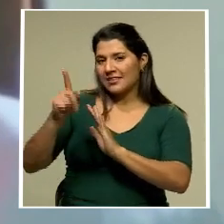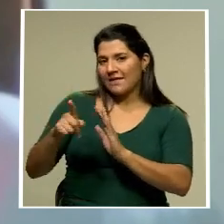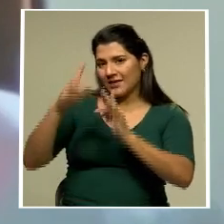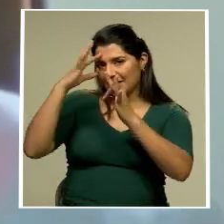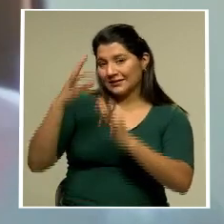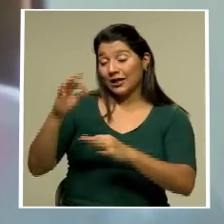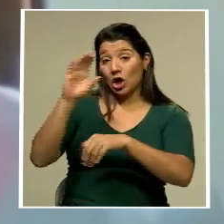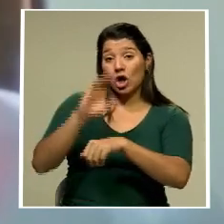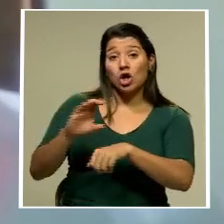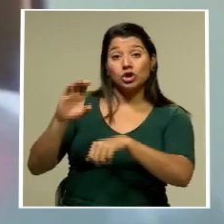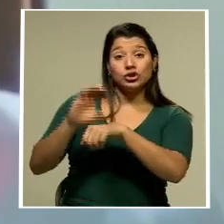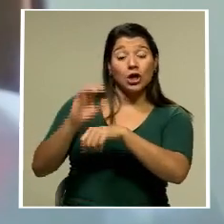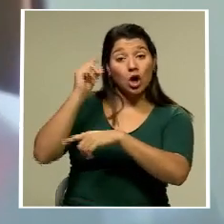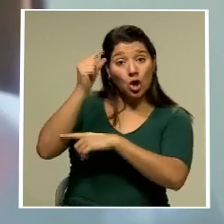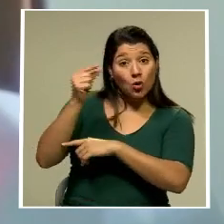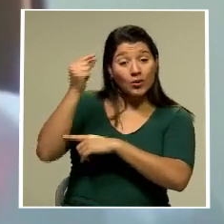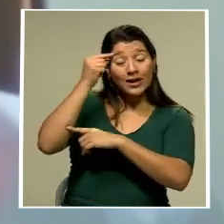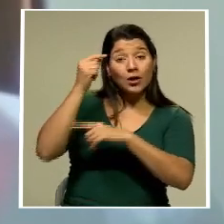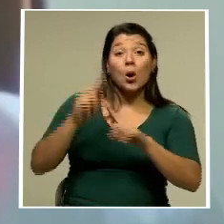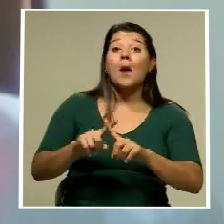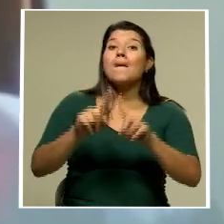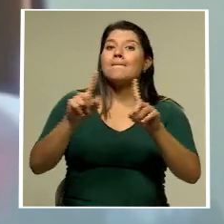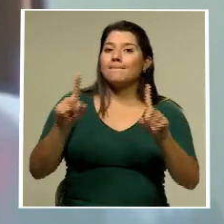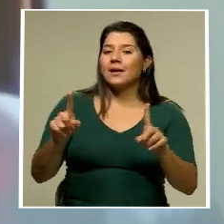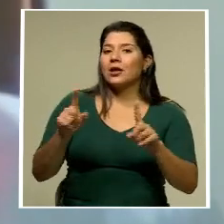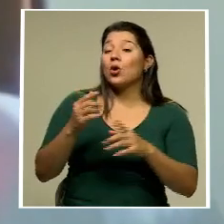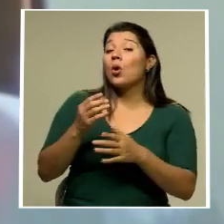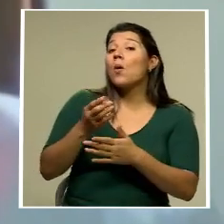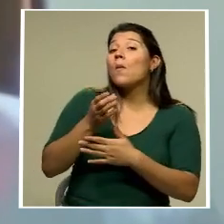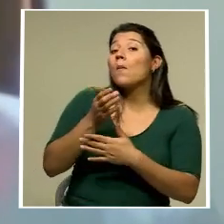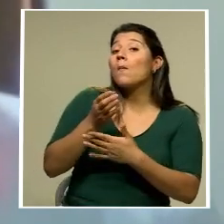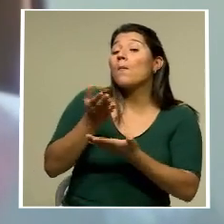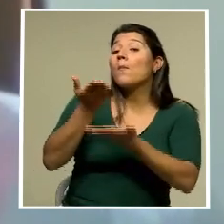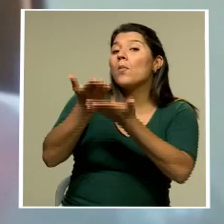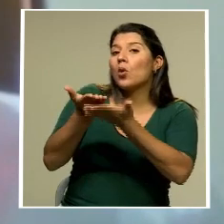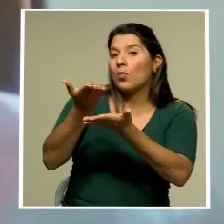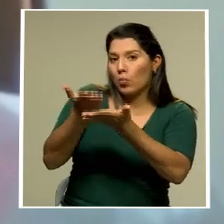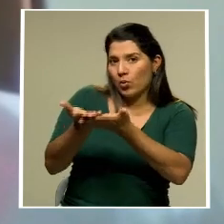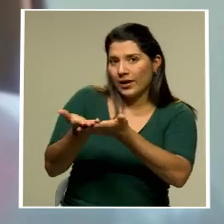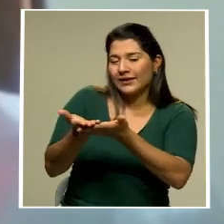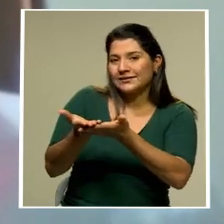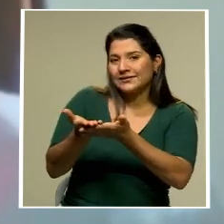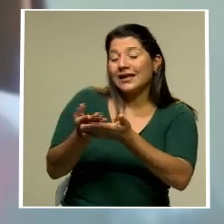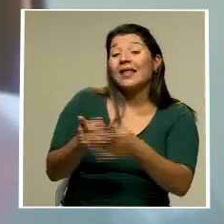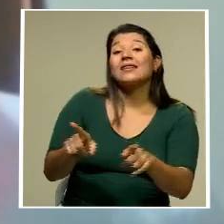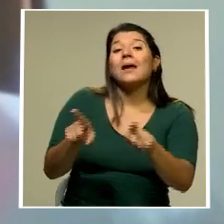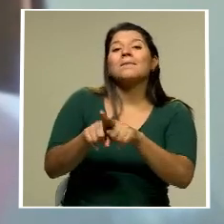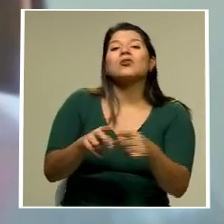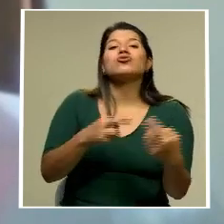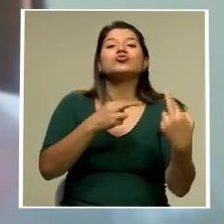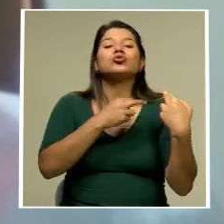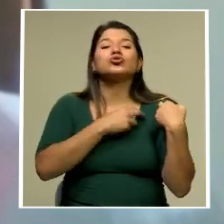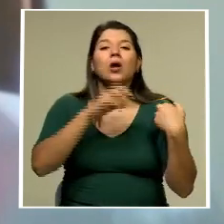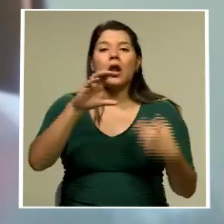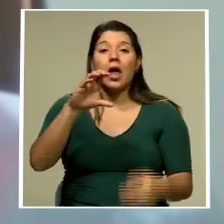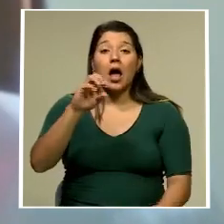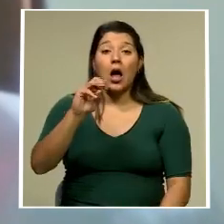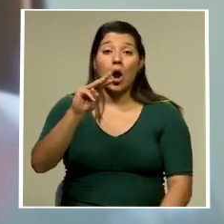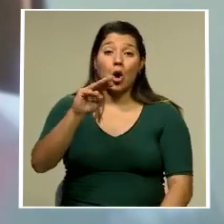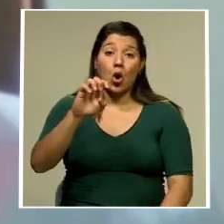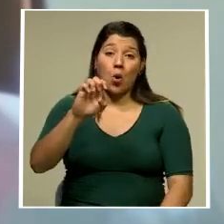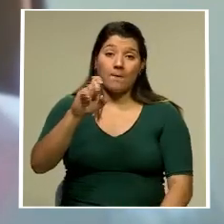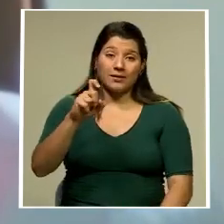Gobierno, pues la iniciativa también corresponde a ellos como una especie de órgano técnico en saber quién es la persona